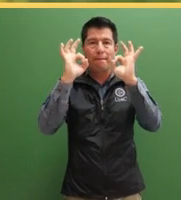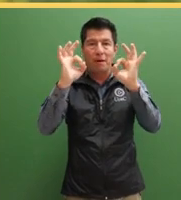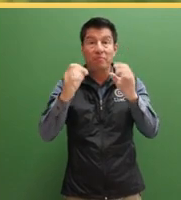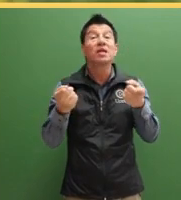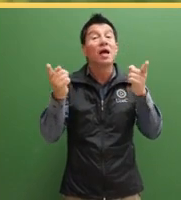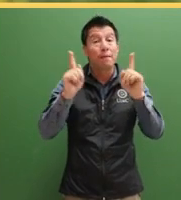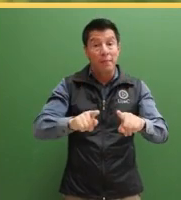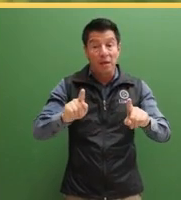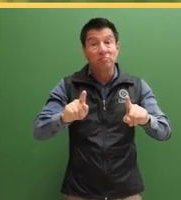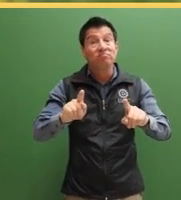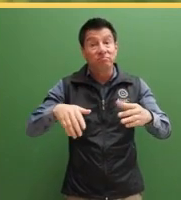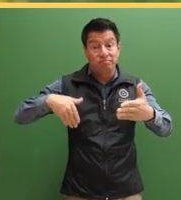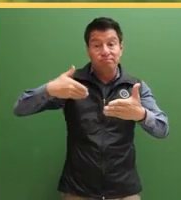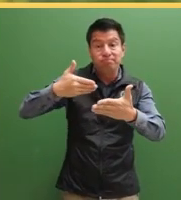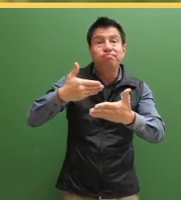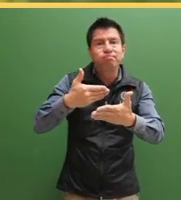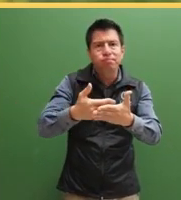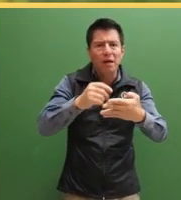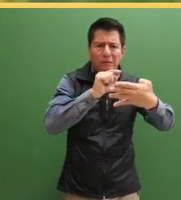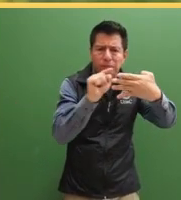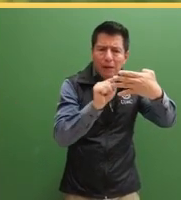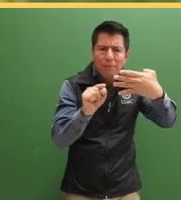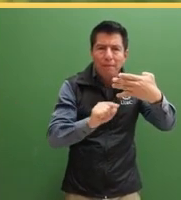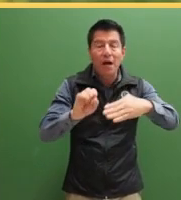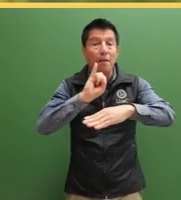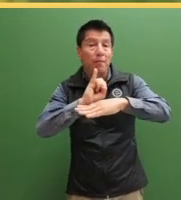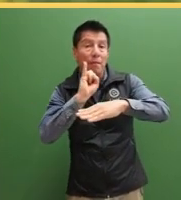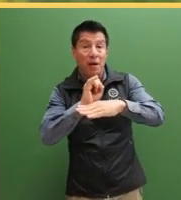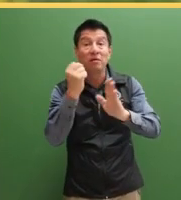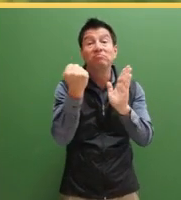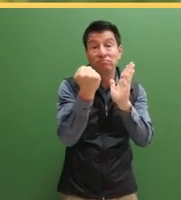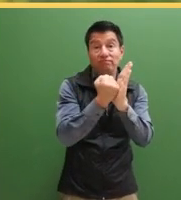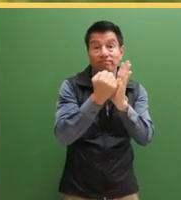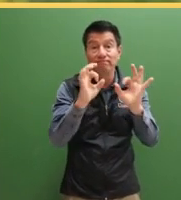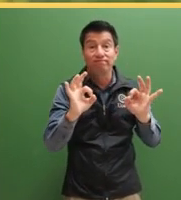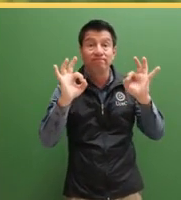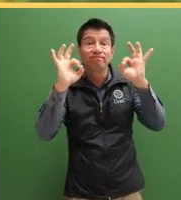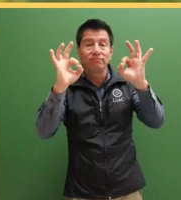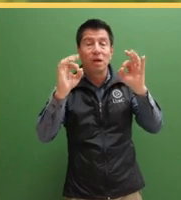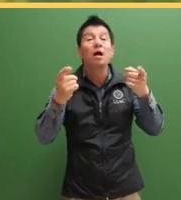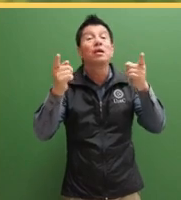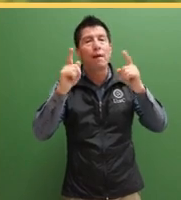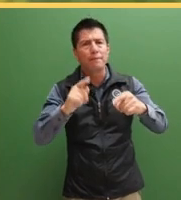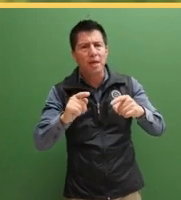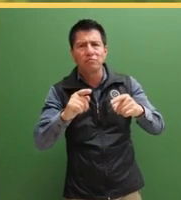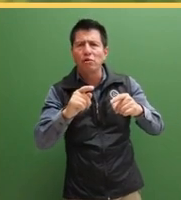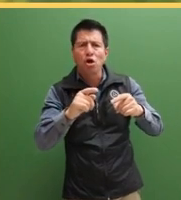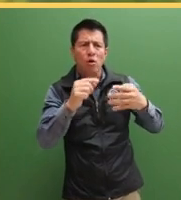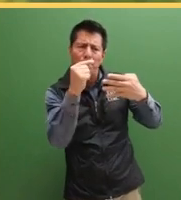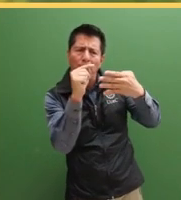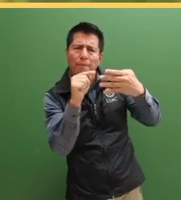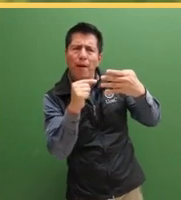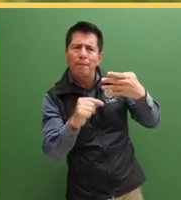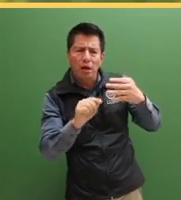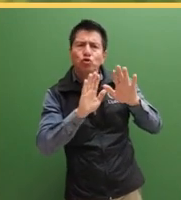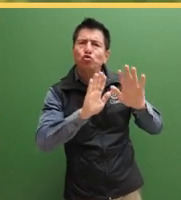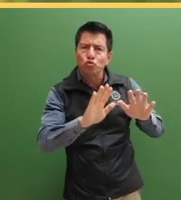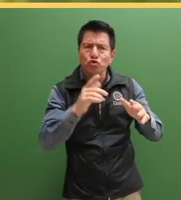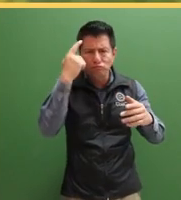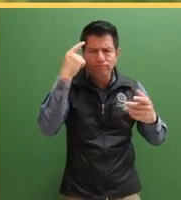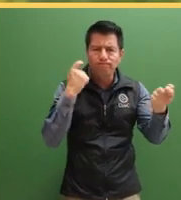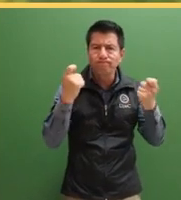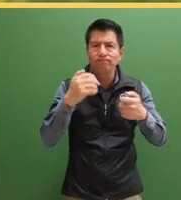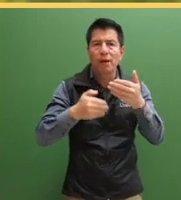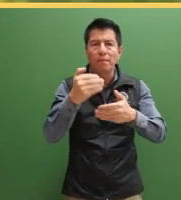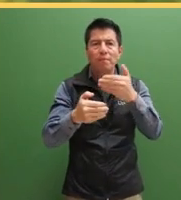lado, se actualizaron los lineamientos institucionales de acreditación y los elementos tácticos del proceso. Asimismo,